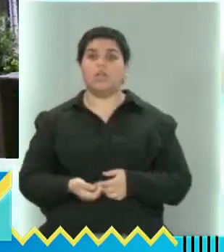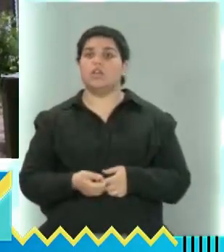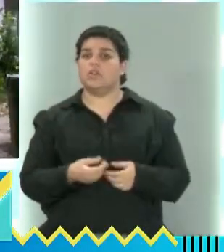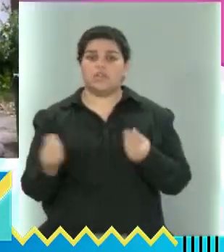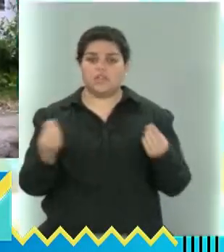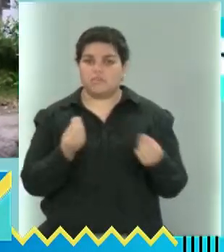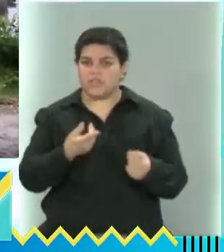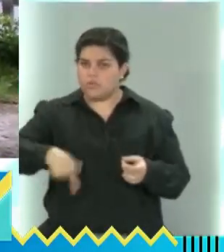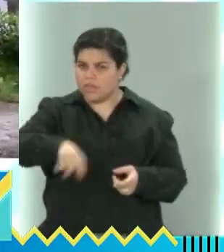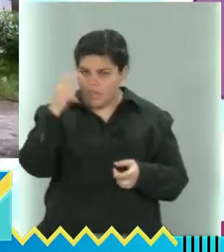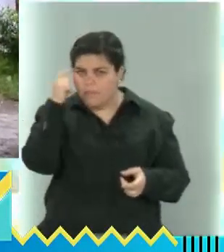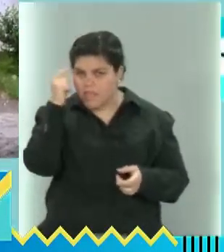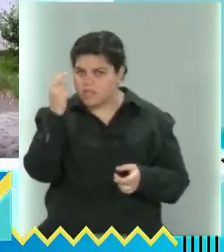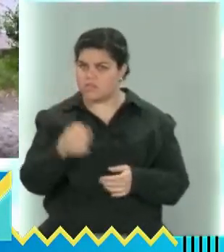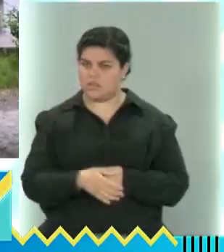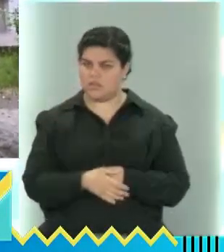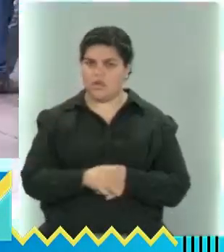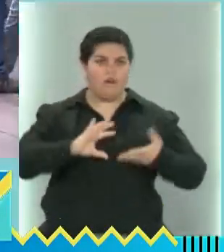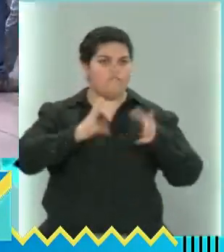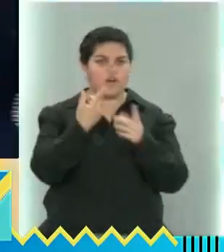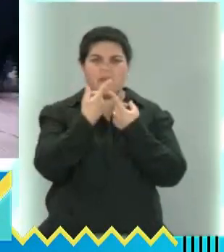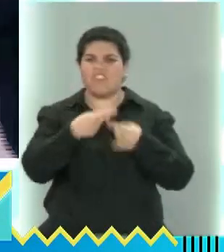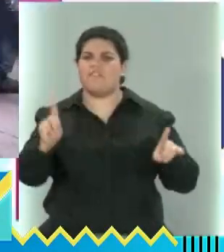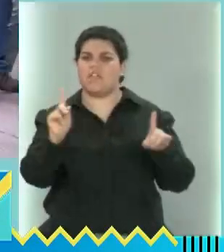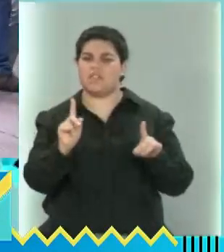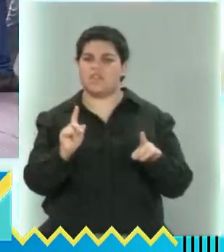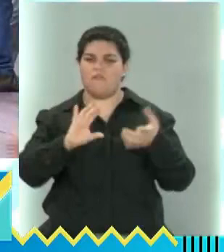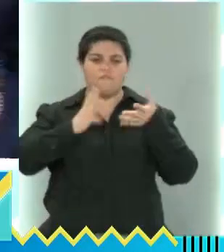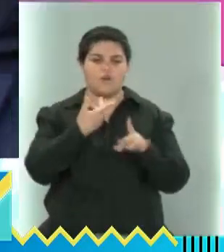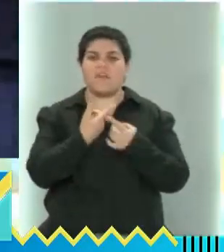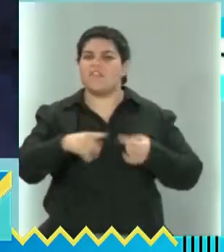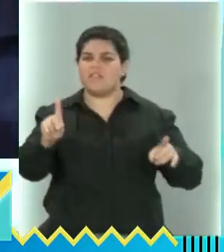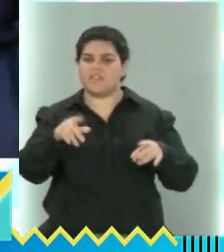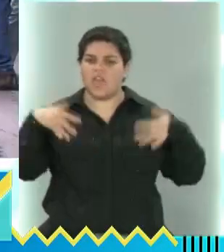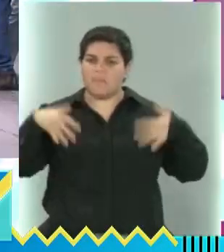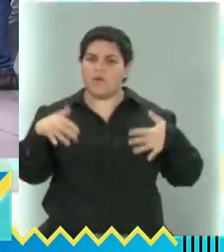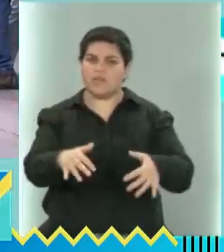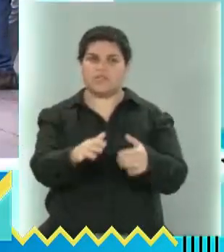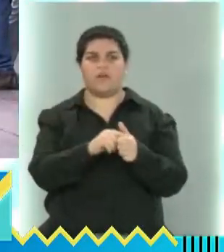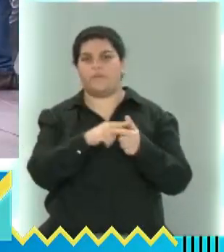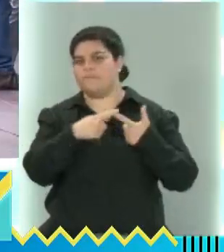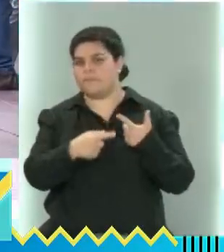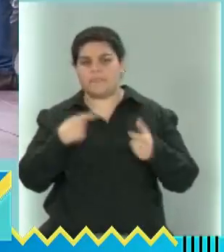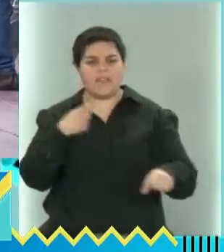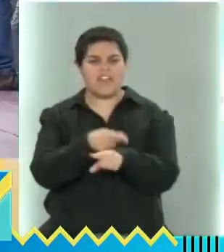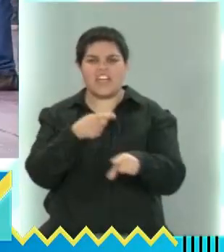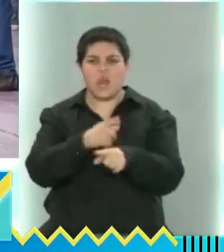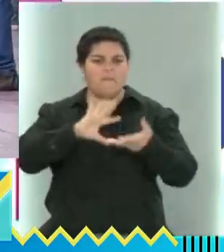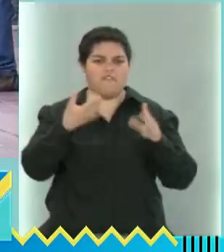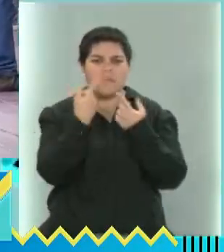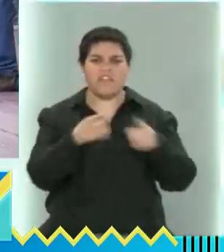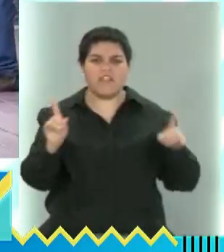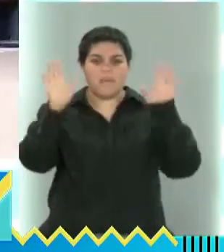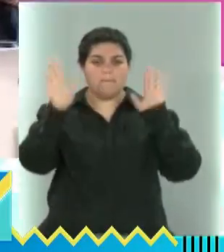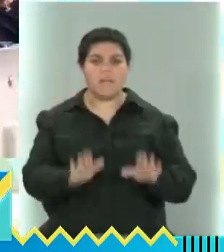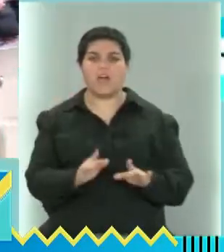se han planteado otra forma de poder llevar a cabo una movilización, de poder llevar a cabo un reclamo, sin